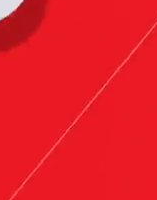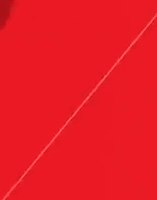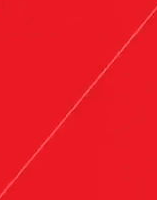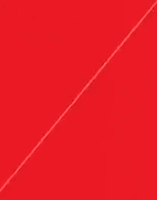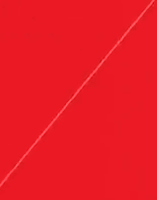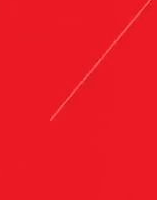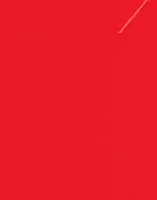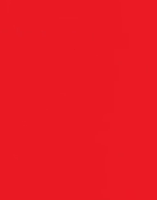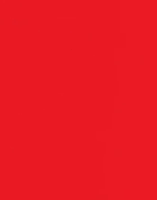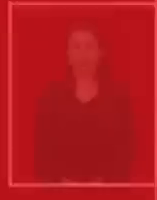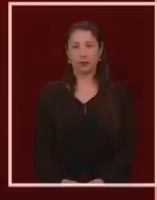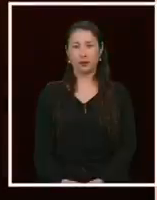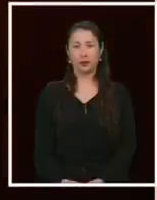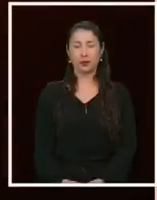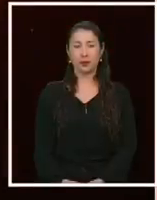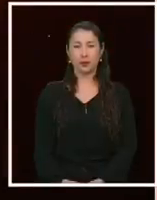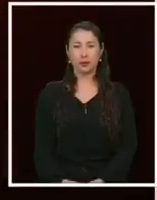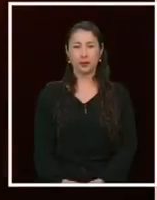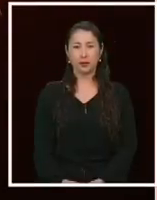Último minuto.